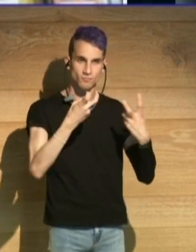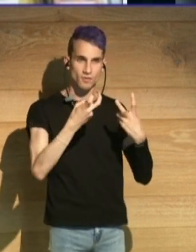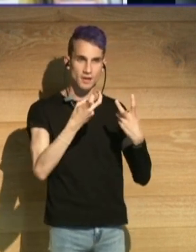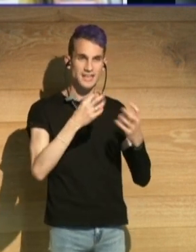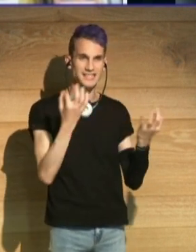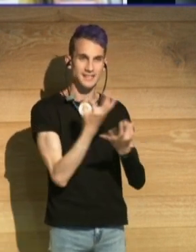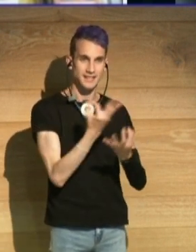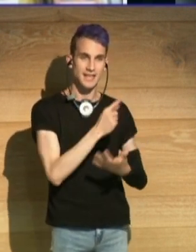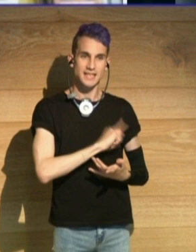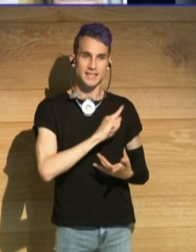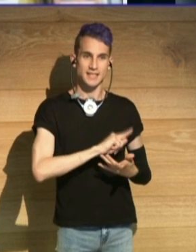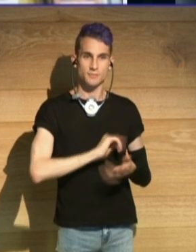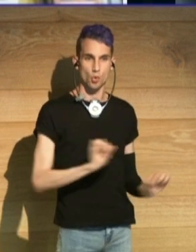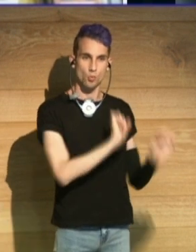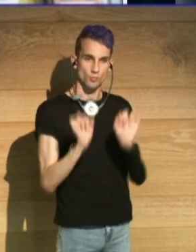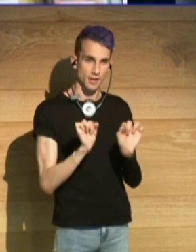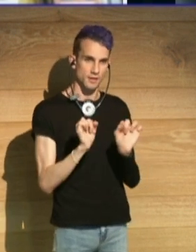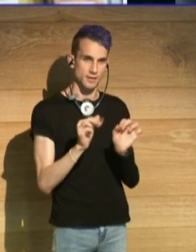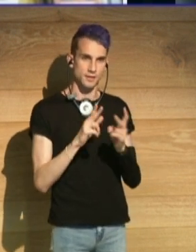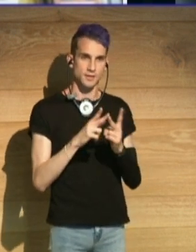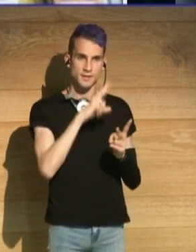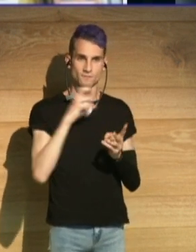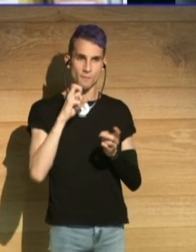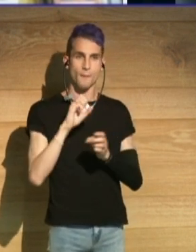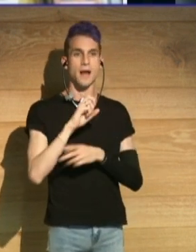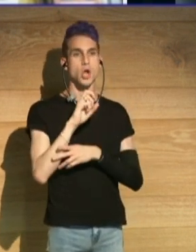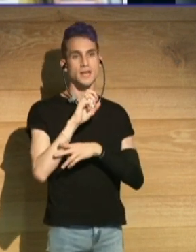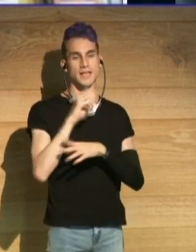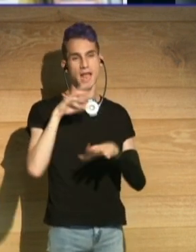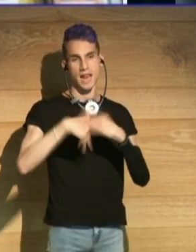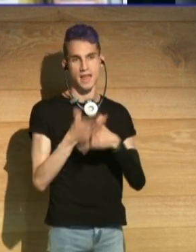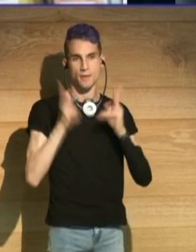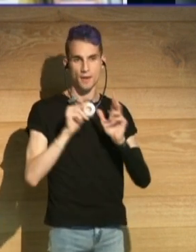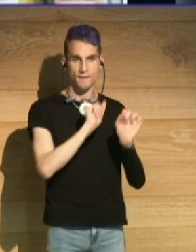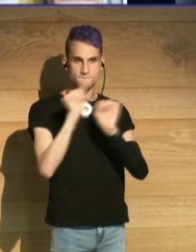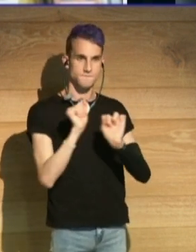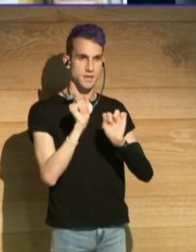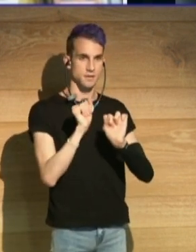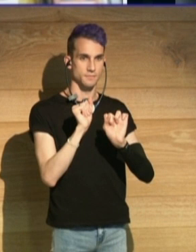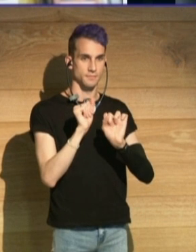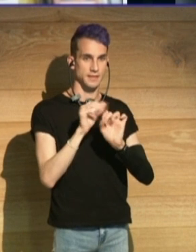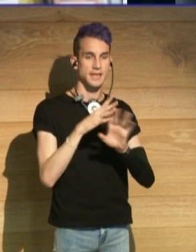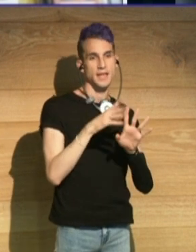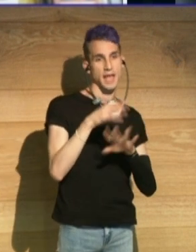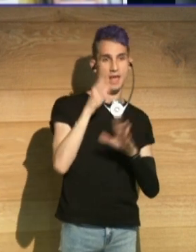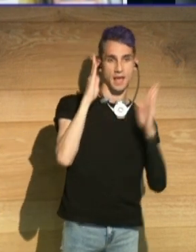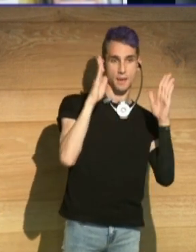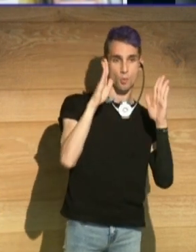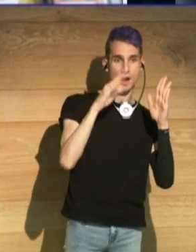de salvaguardia, de tutela de los valores de la democracia, que no sean los del siglo XIX que